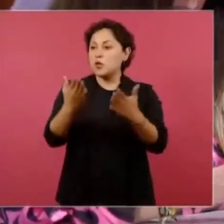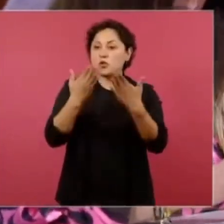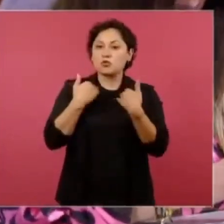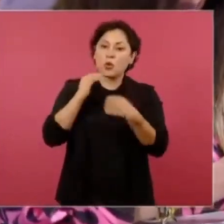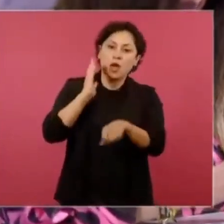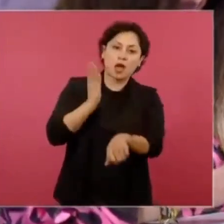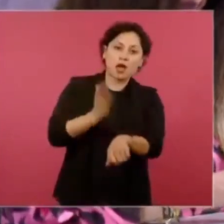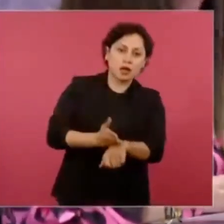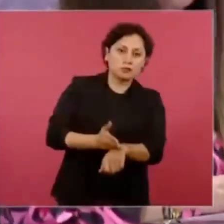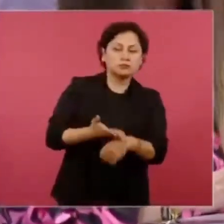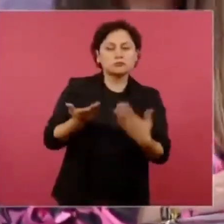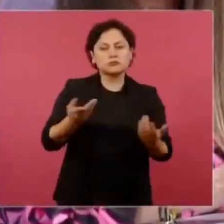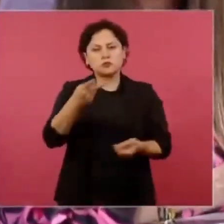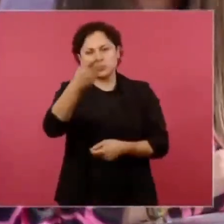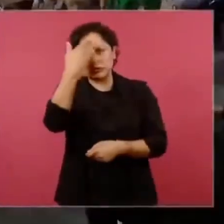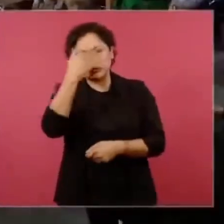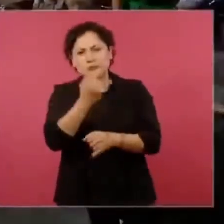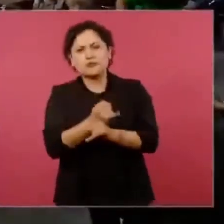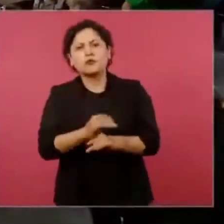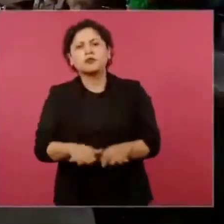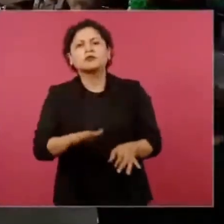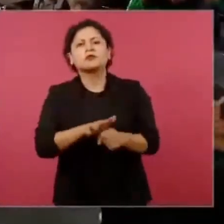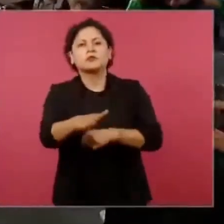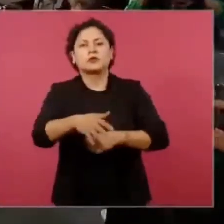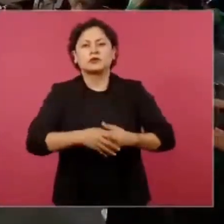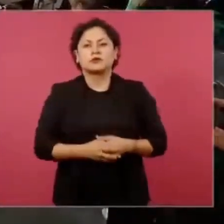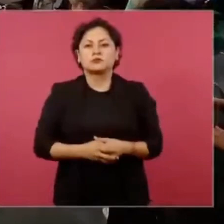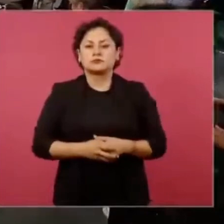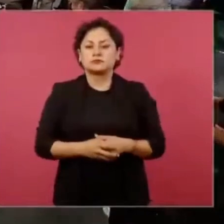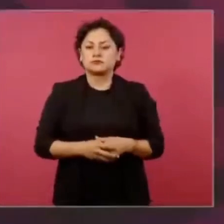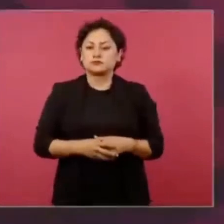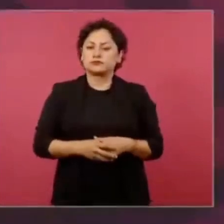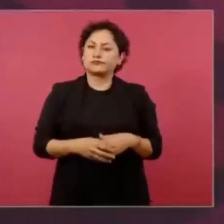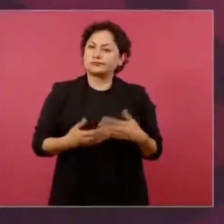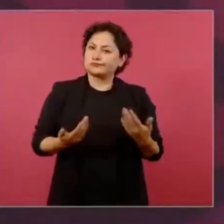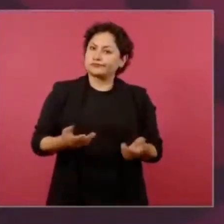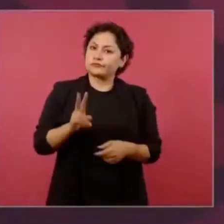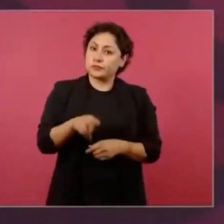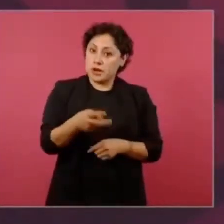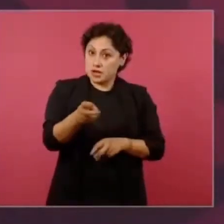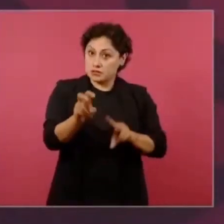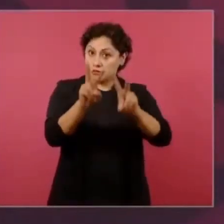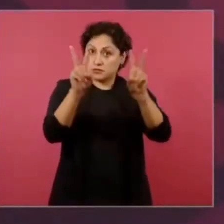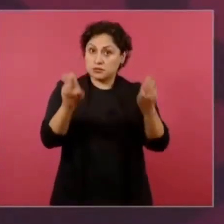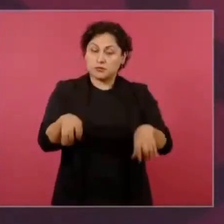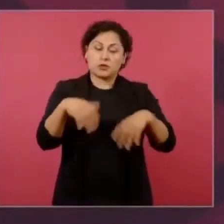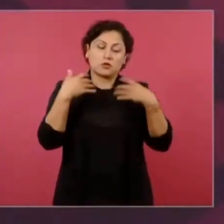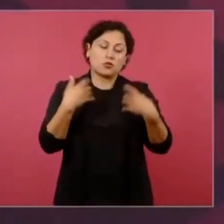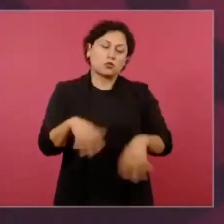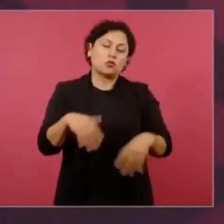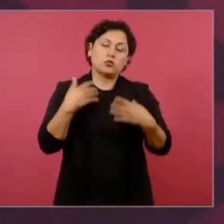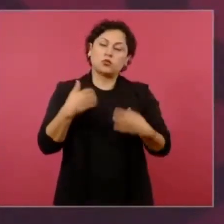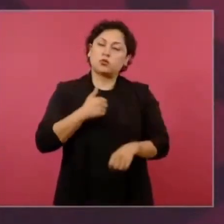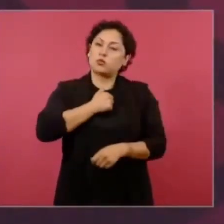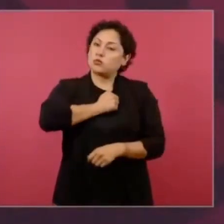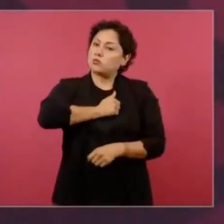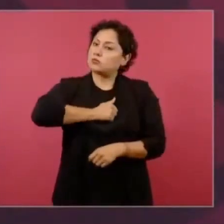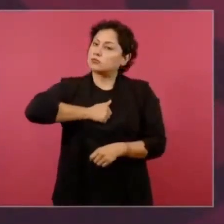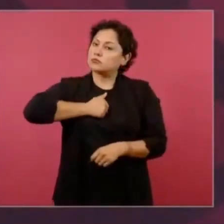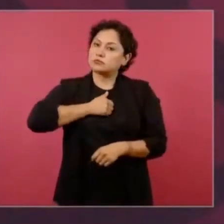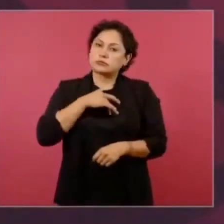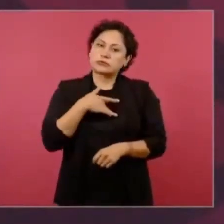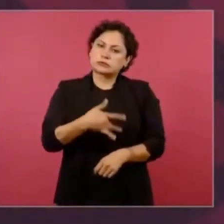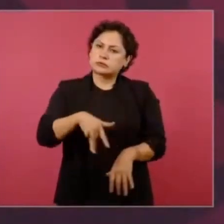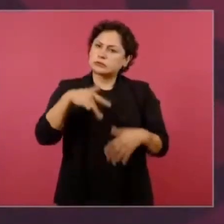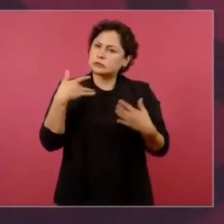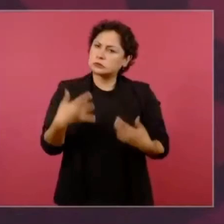que tiene sobre este lamentable caso? Es muy lamentable, muy doloroso cuando se trata de cualquier